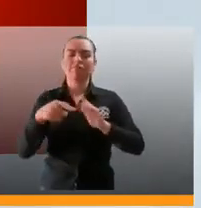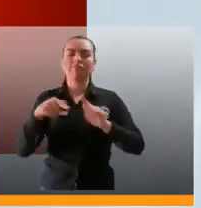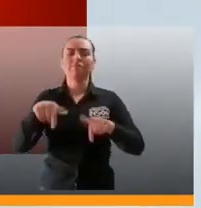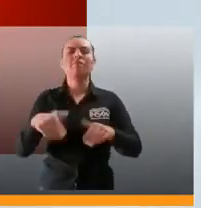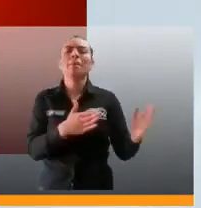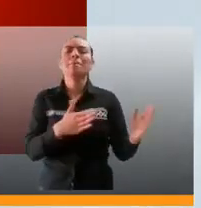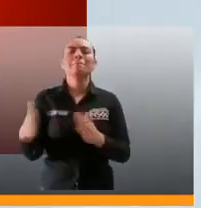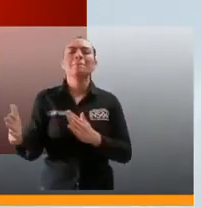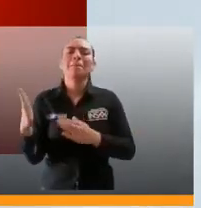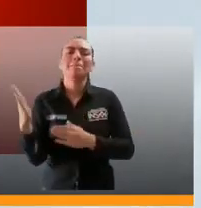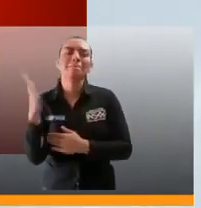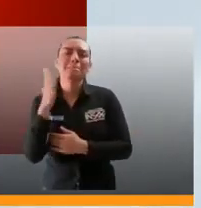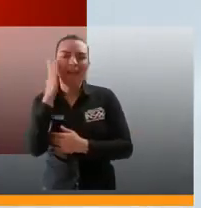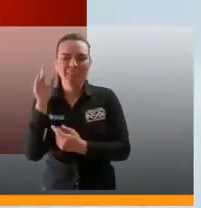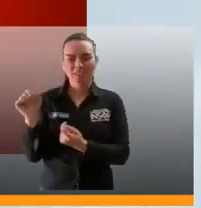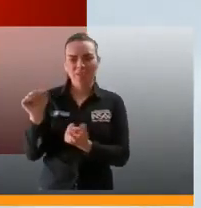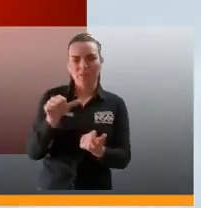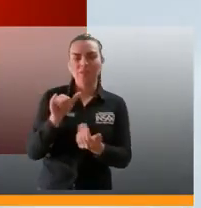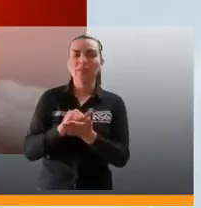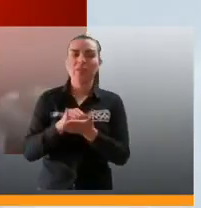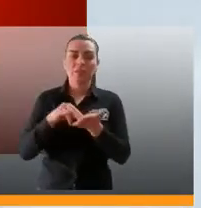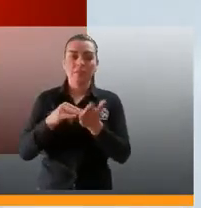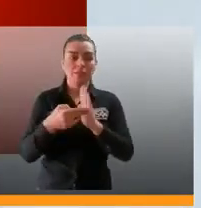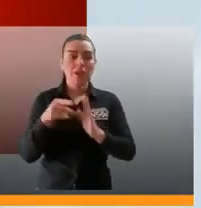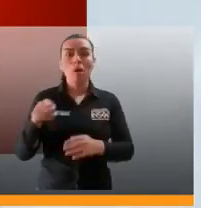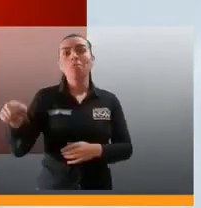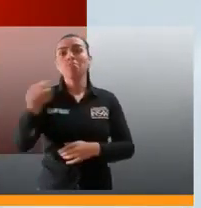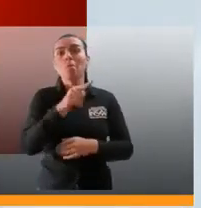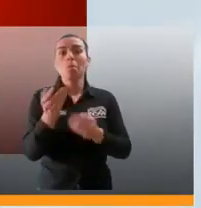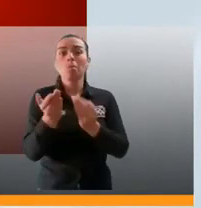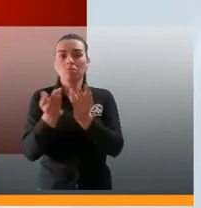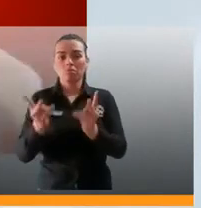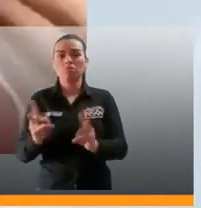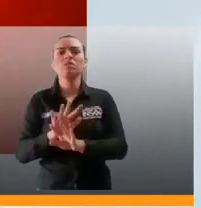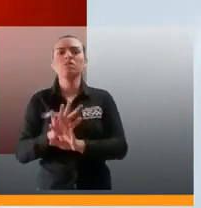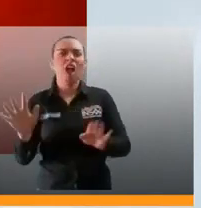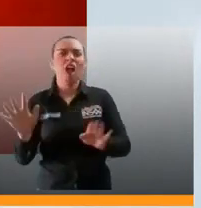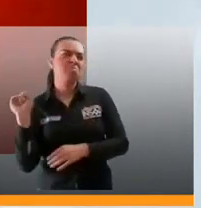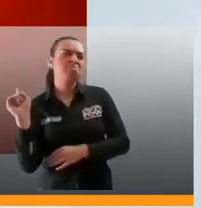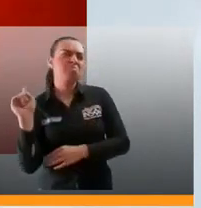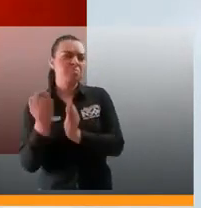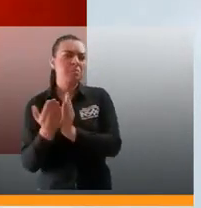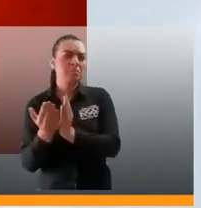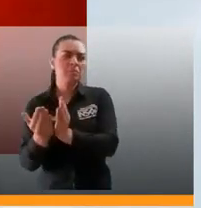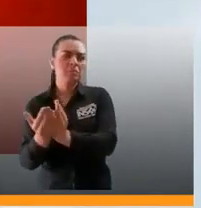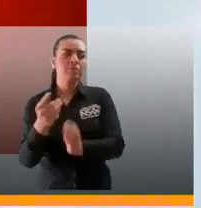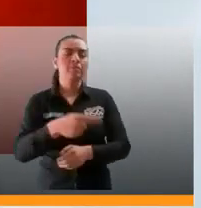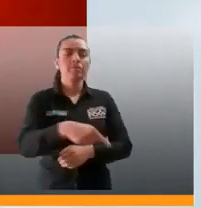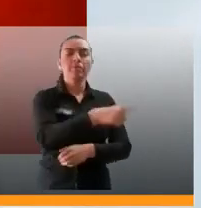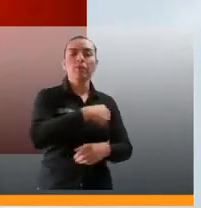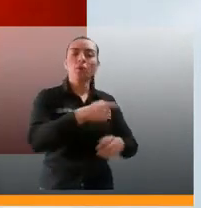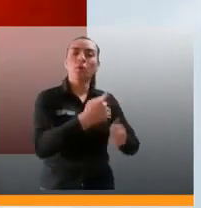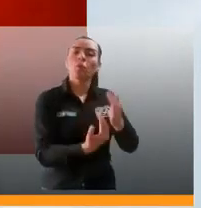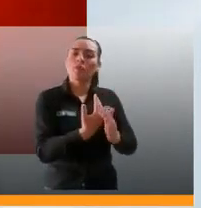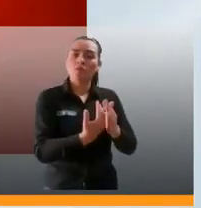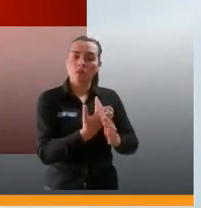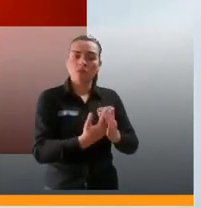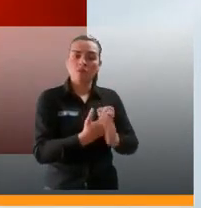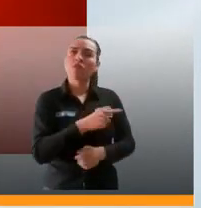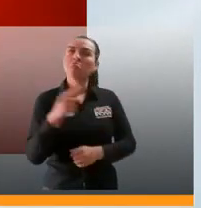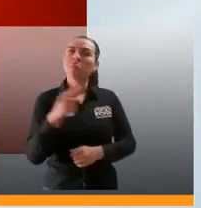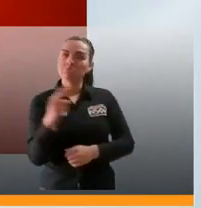universidades, entre los estudiantes que ya llevan más tiempo y los que están empezando, hemos escuchado algunos temas de plan padrino o